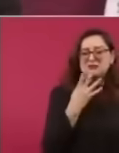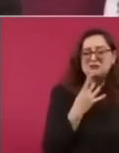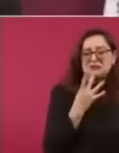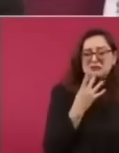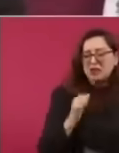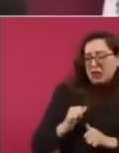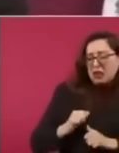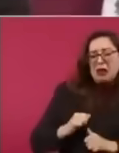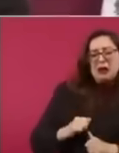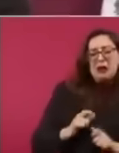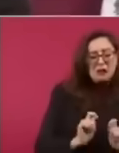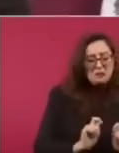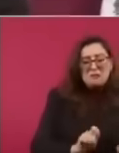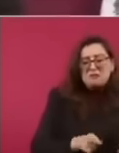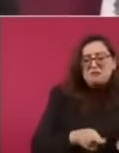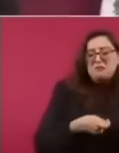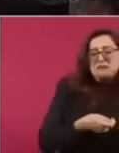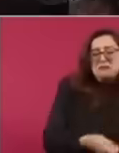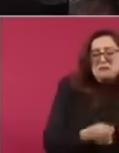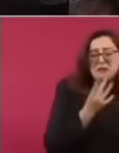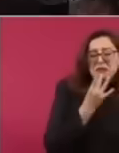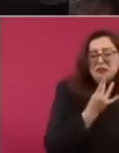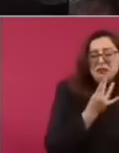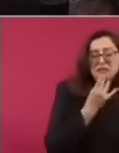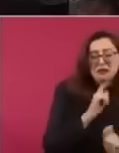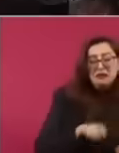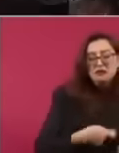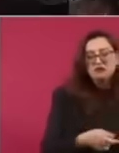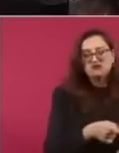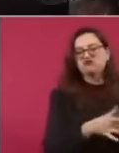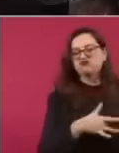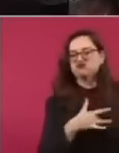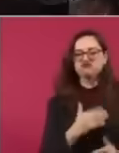Ni siquiera con cargos relevantes, cualquier.